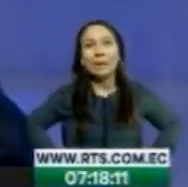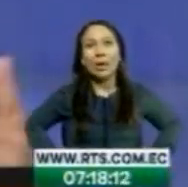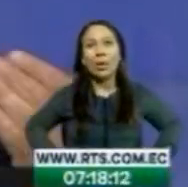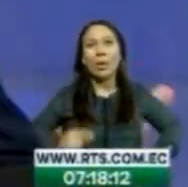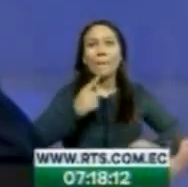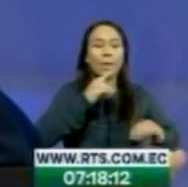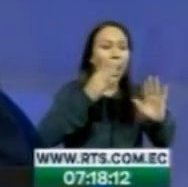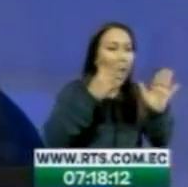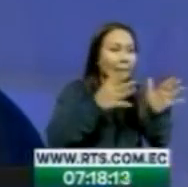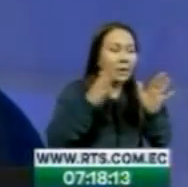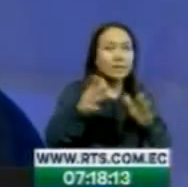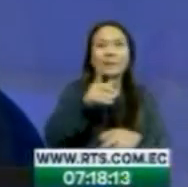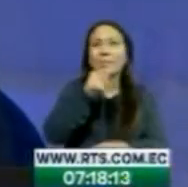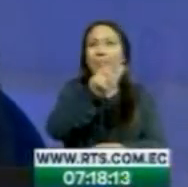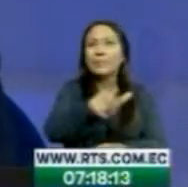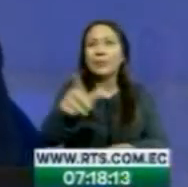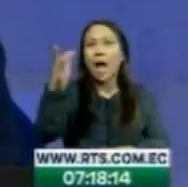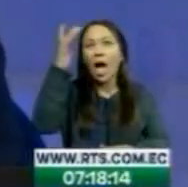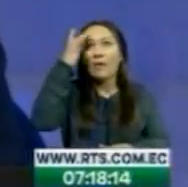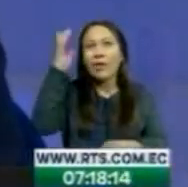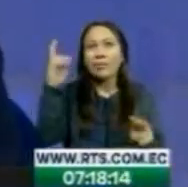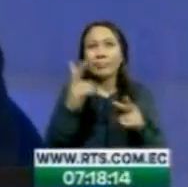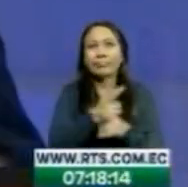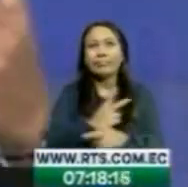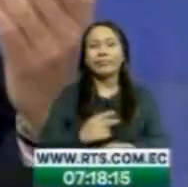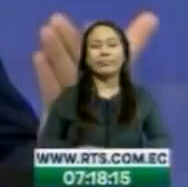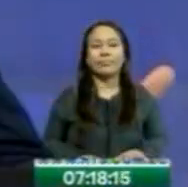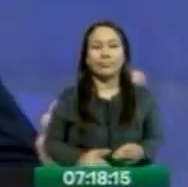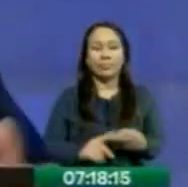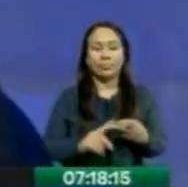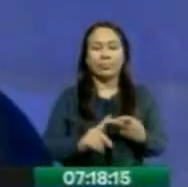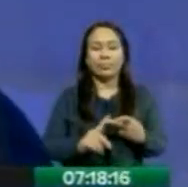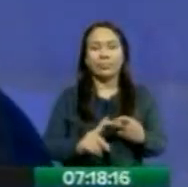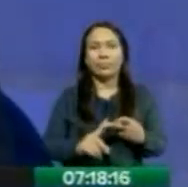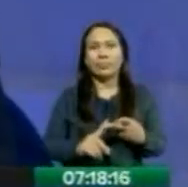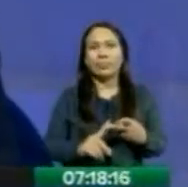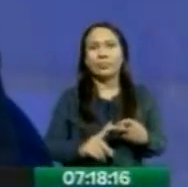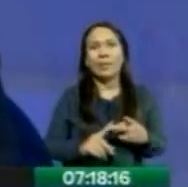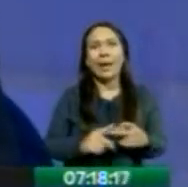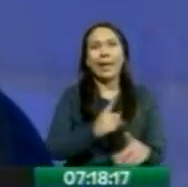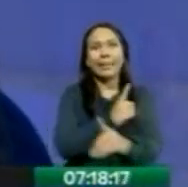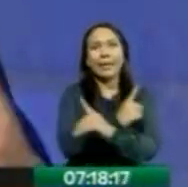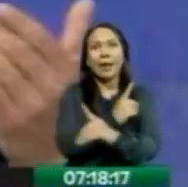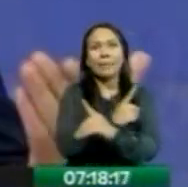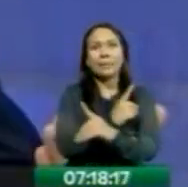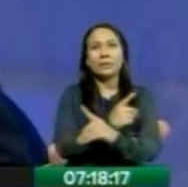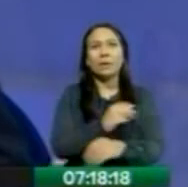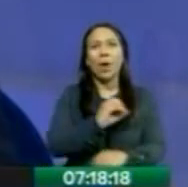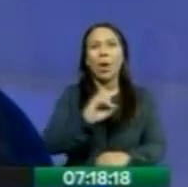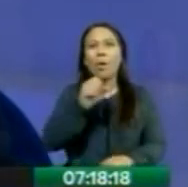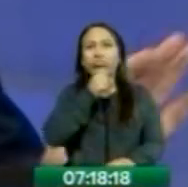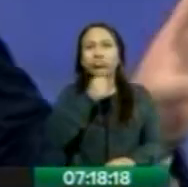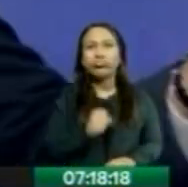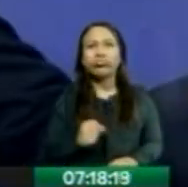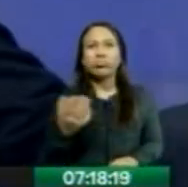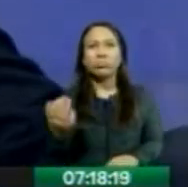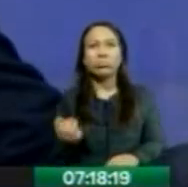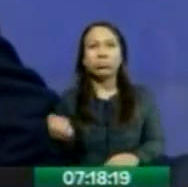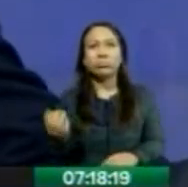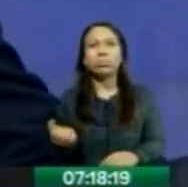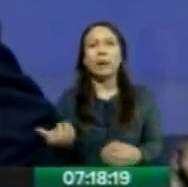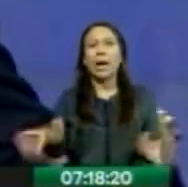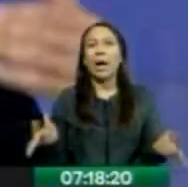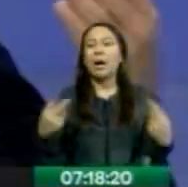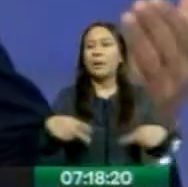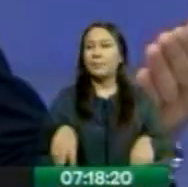las atenciones a las personas que tienen enfermedades catastróficas, personas con discapacidad o los jubilados. Esa es la deuda que tiene